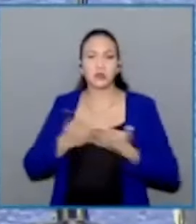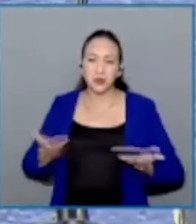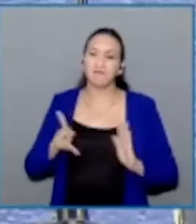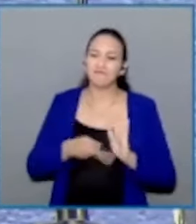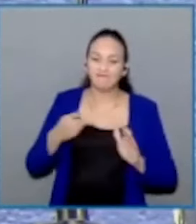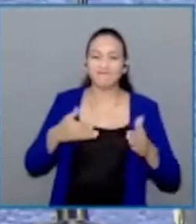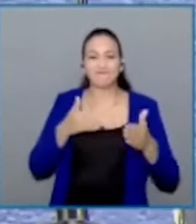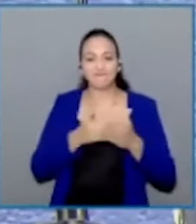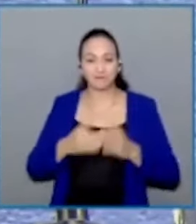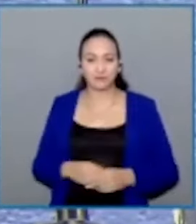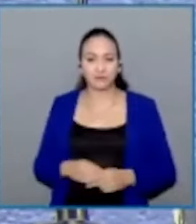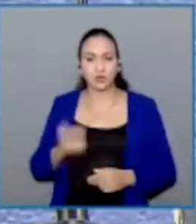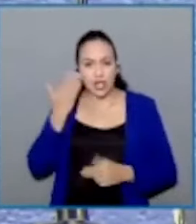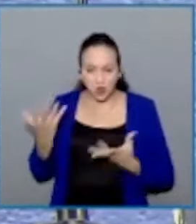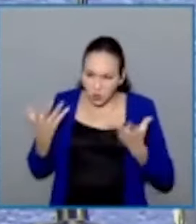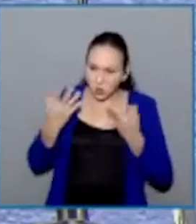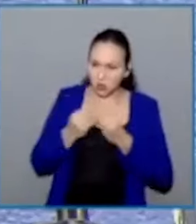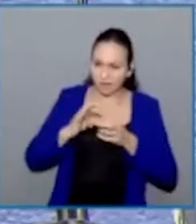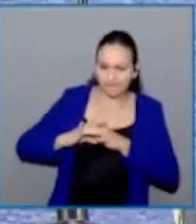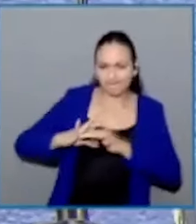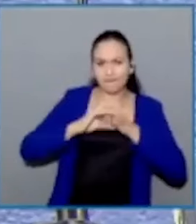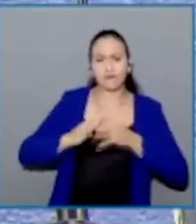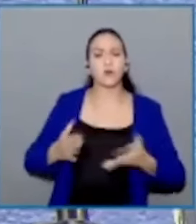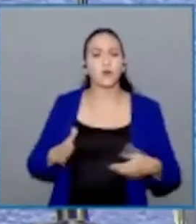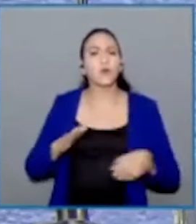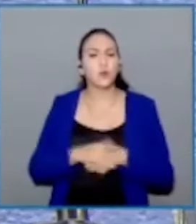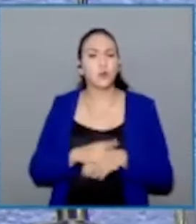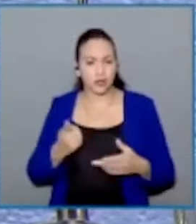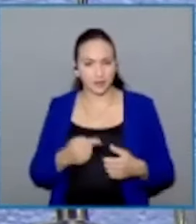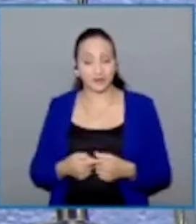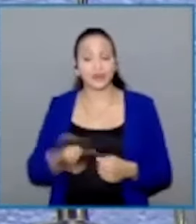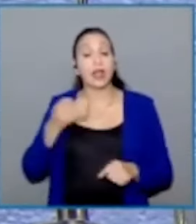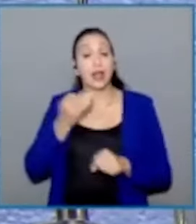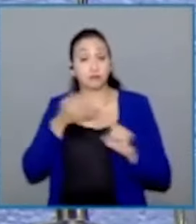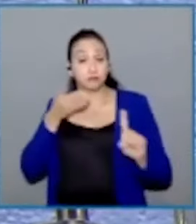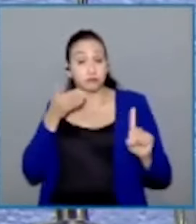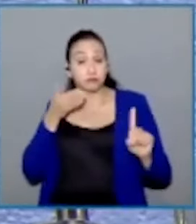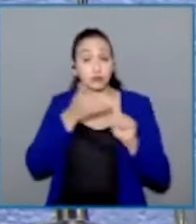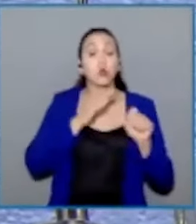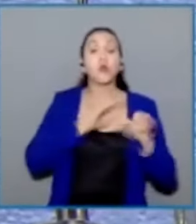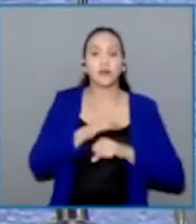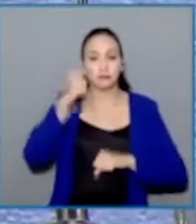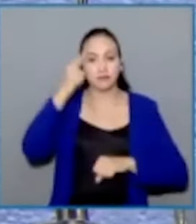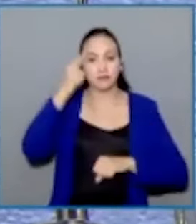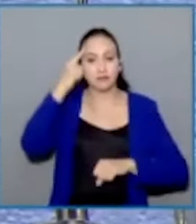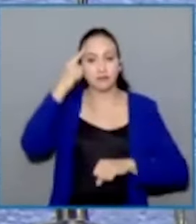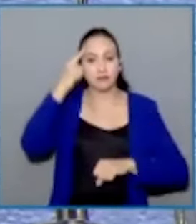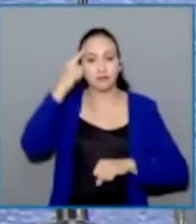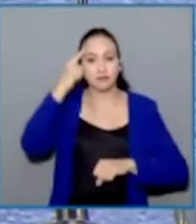fuerza y la convicción de que la razón que se funda en la defensa de los valores mínimos de nuestra